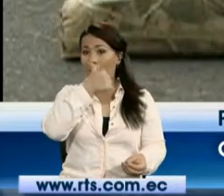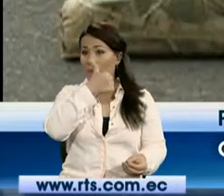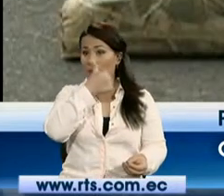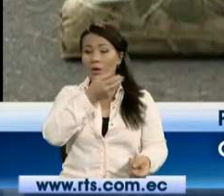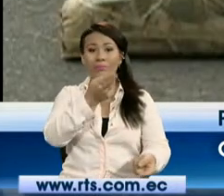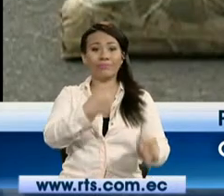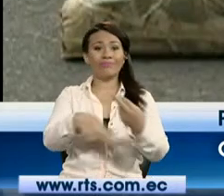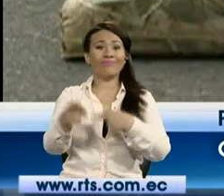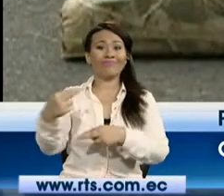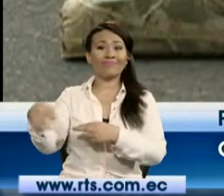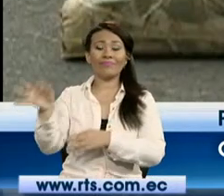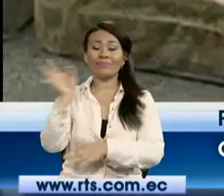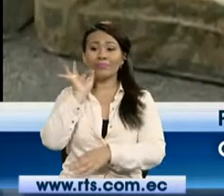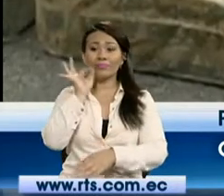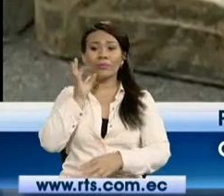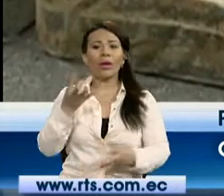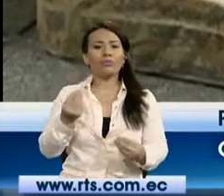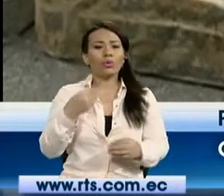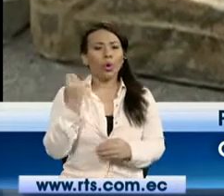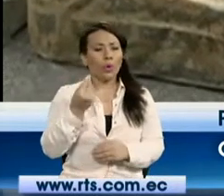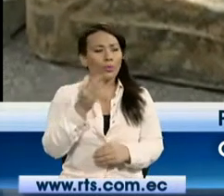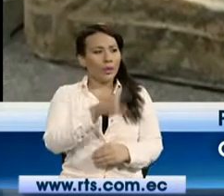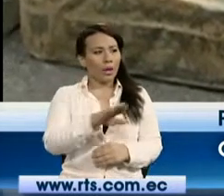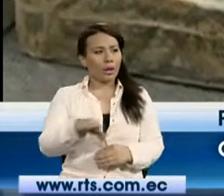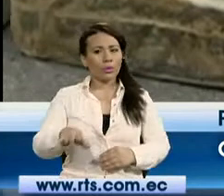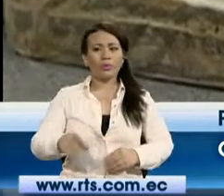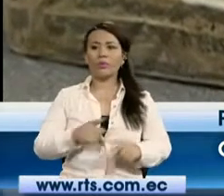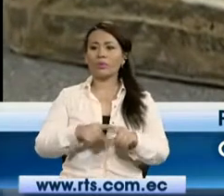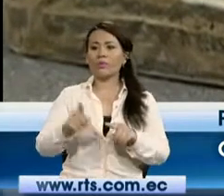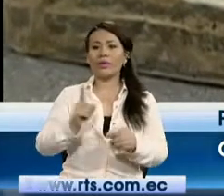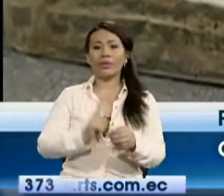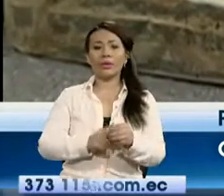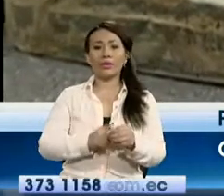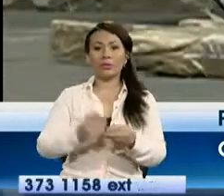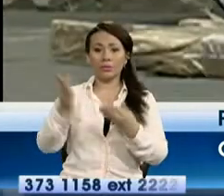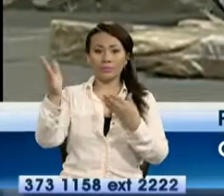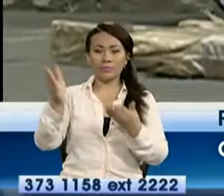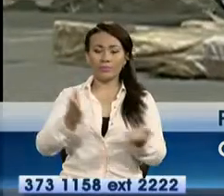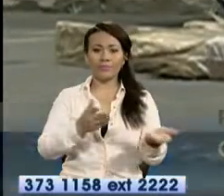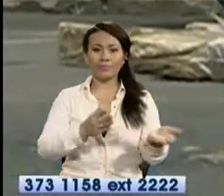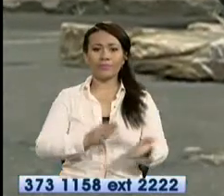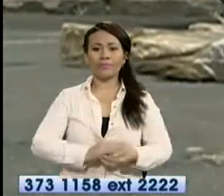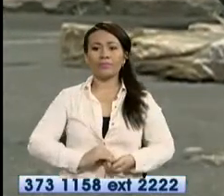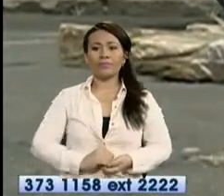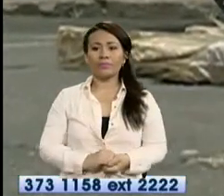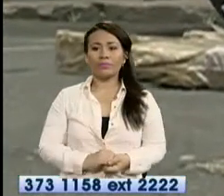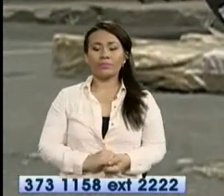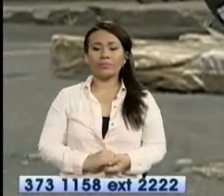sobre todo adolescentes y estudiantes. En Quito informó Iván Casamen.